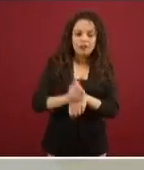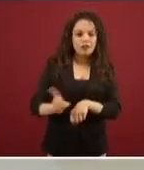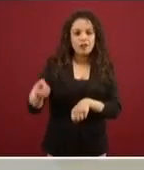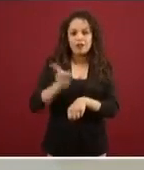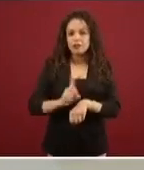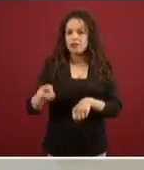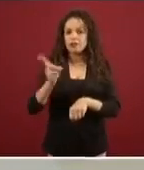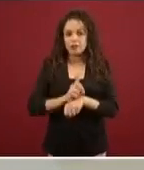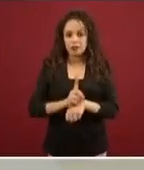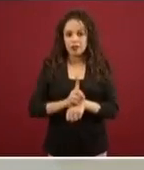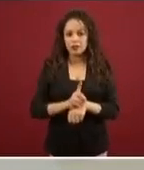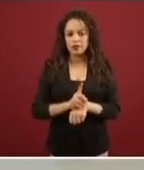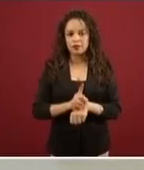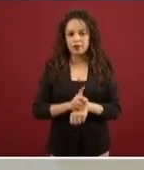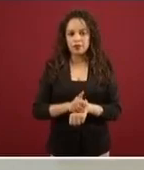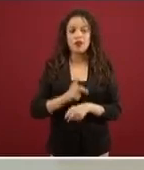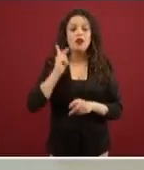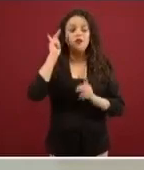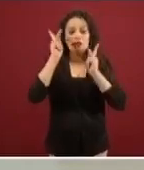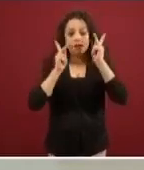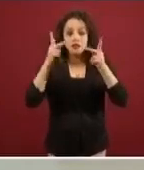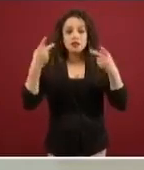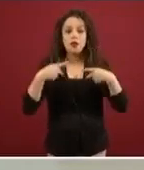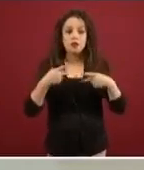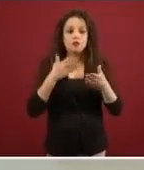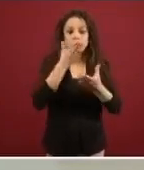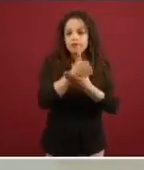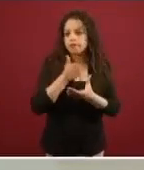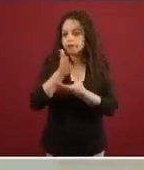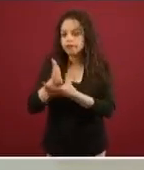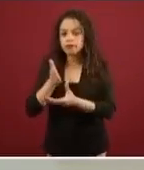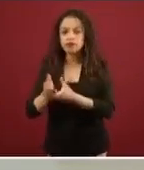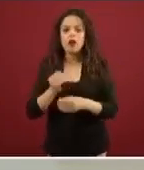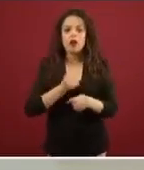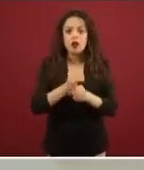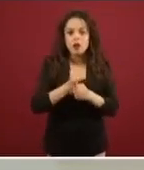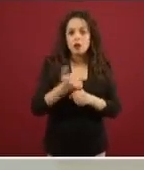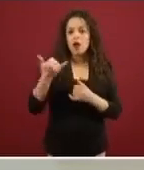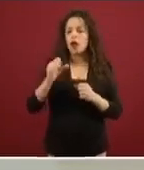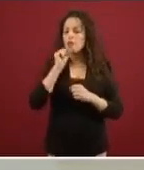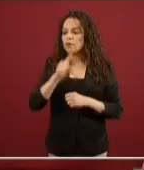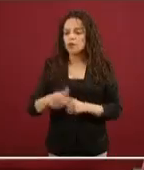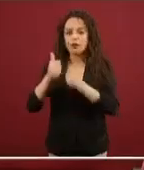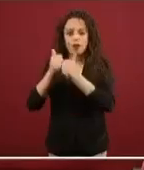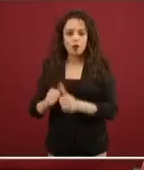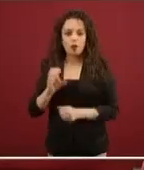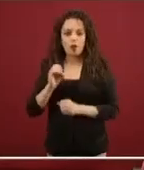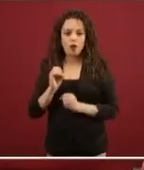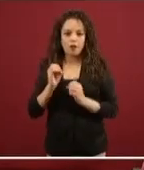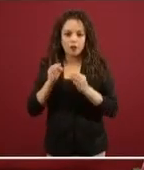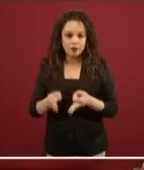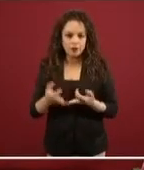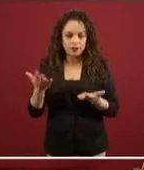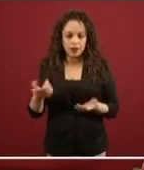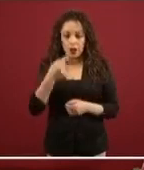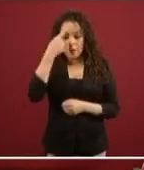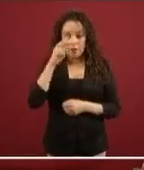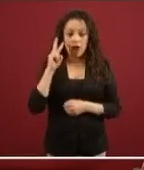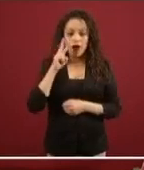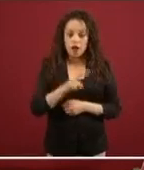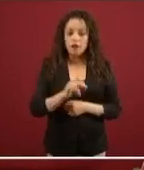también en campo, visitando a los pacientes, haciendo las investigaciones, checando los brotes, viendo que los números en su momento sean los que